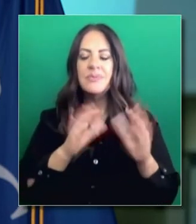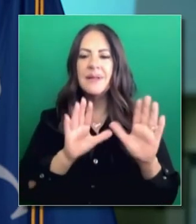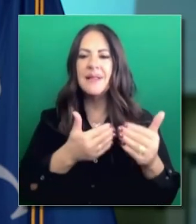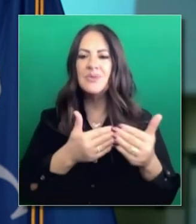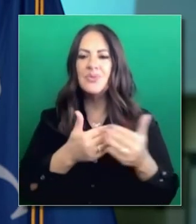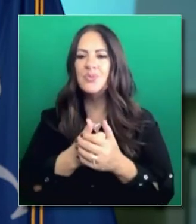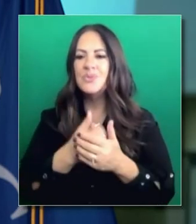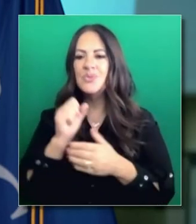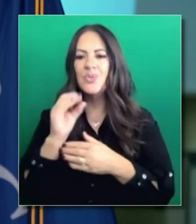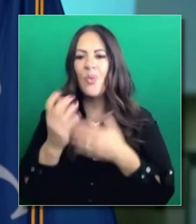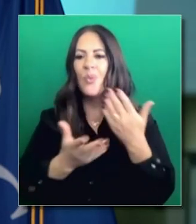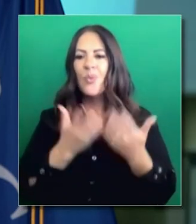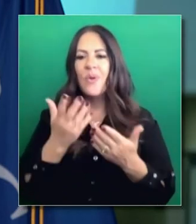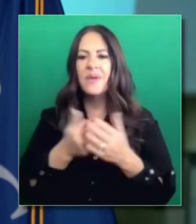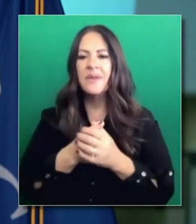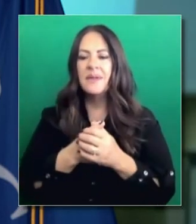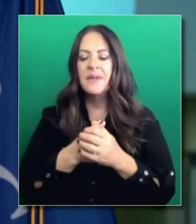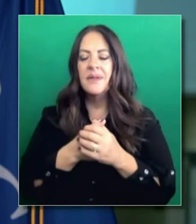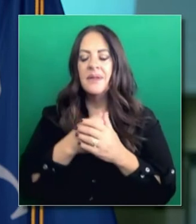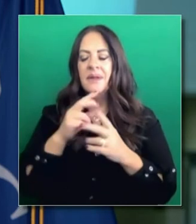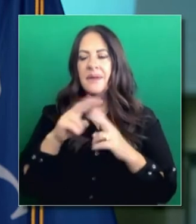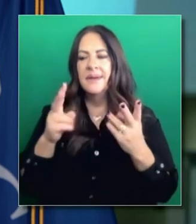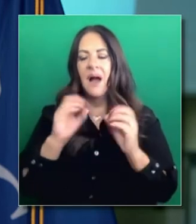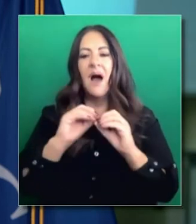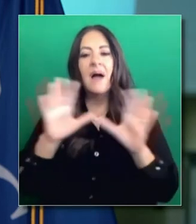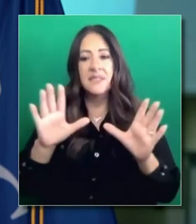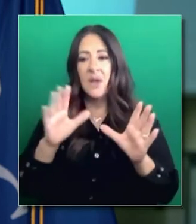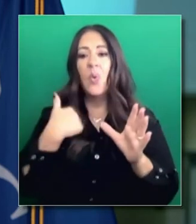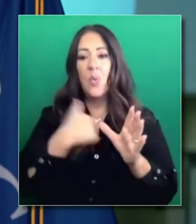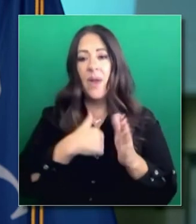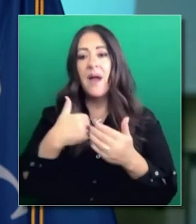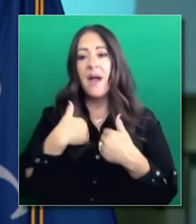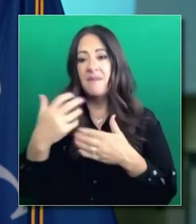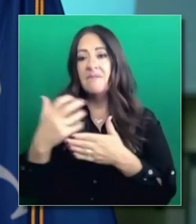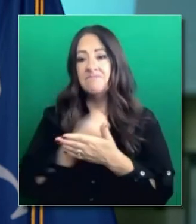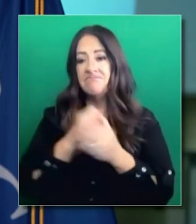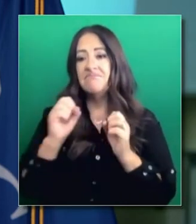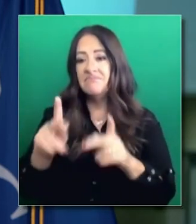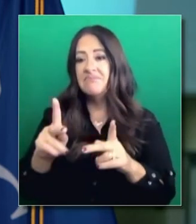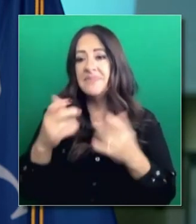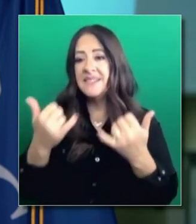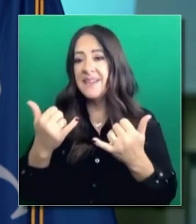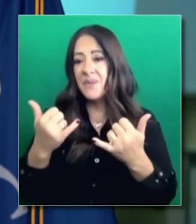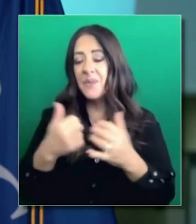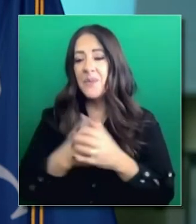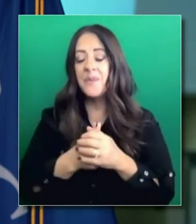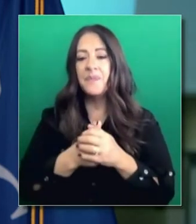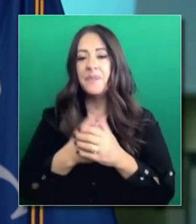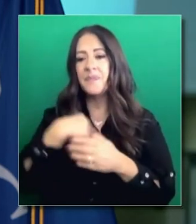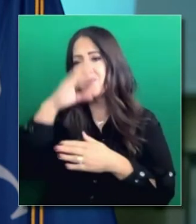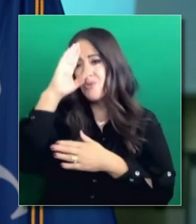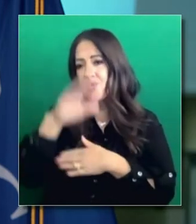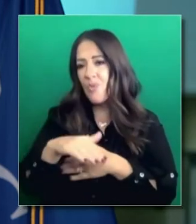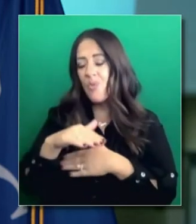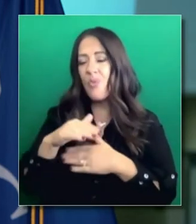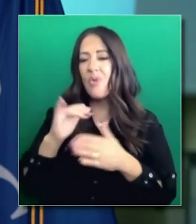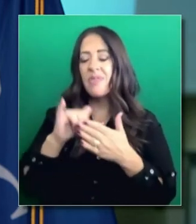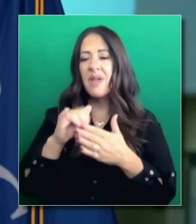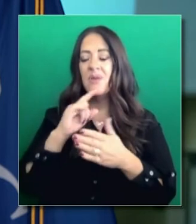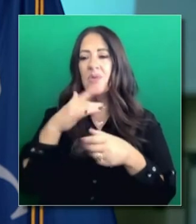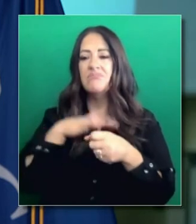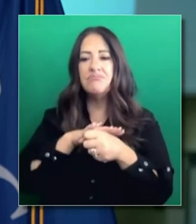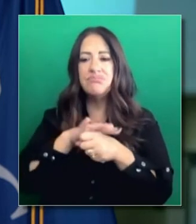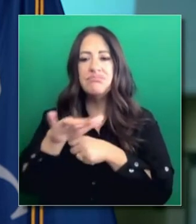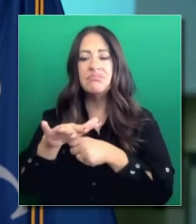Y estamos aprendiendo todos en escala y en el momento. Pero sí existen estas oportunidades incluso en este